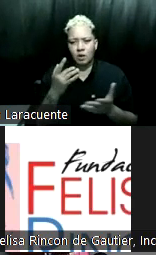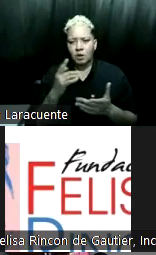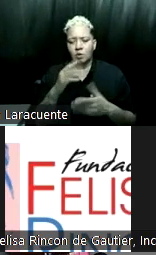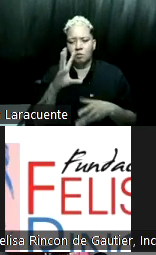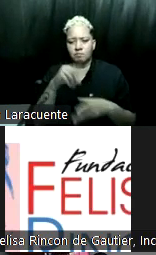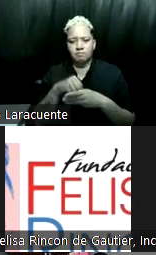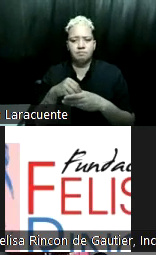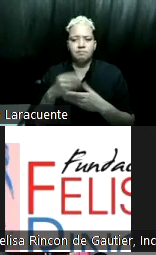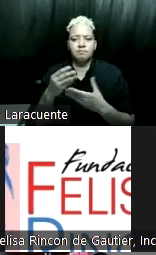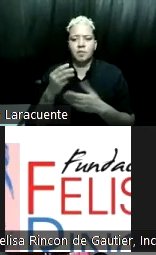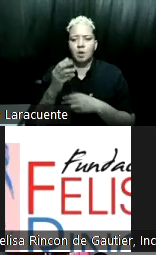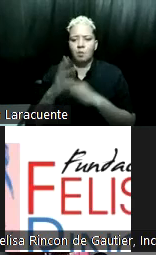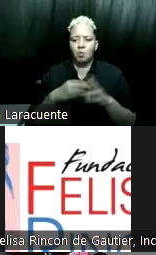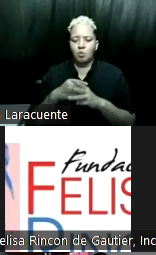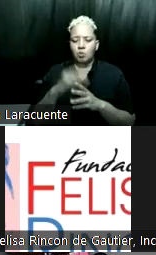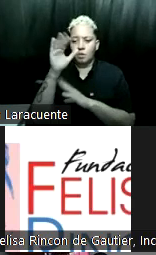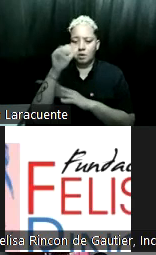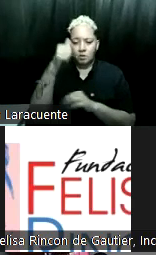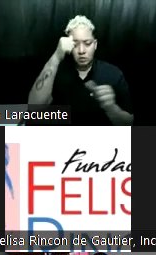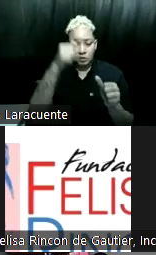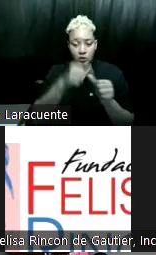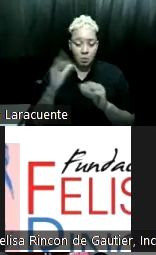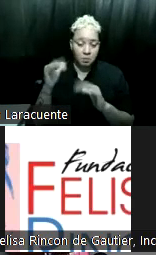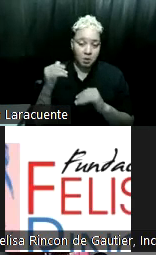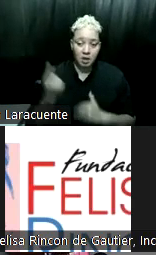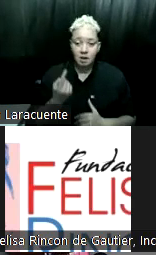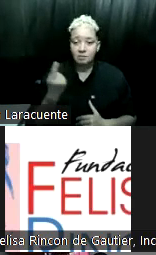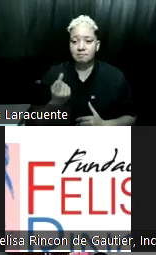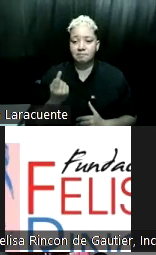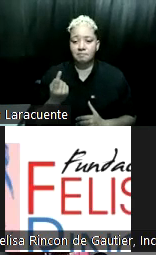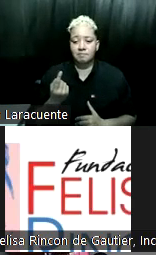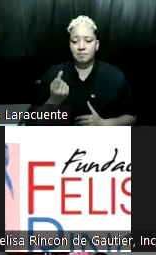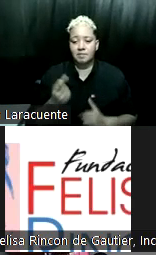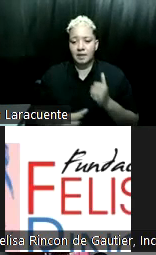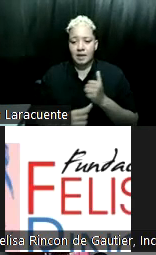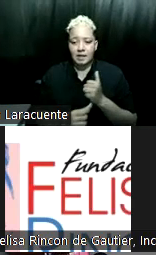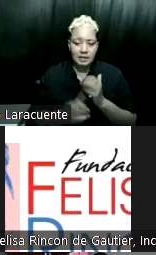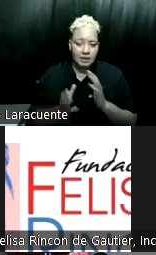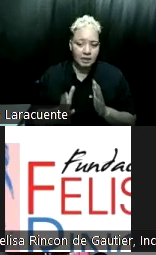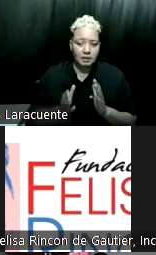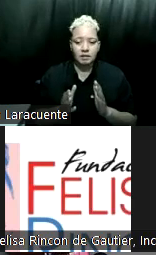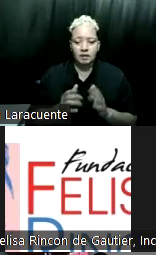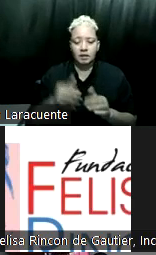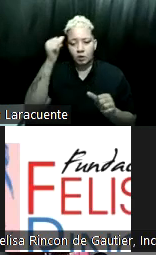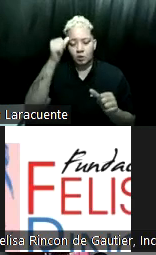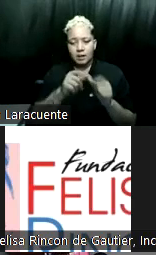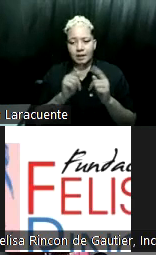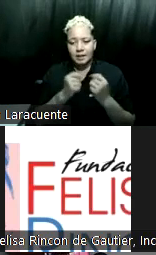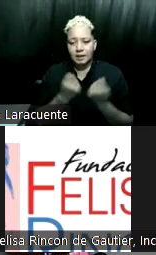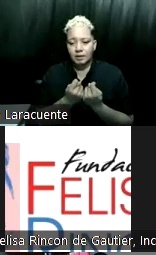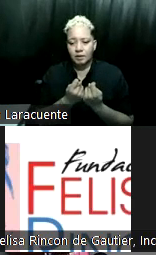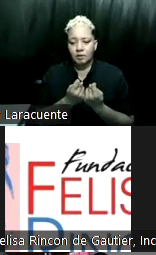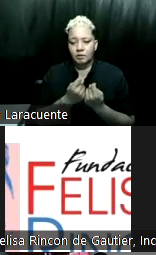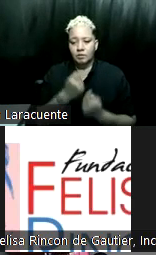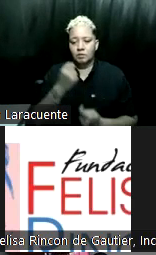pero ustedes recordarán, espero que algún asistente recuerde a ese gran equipo